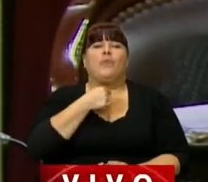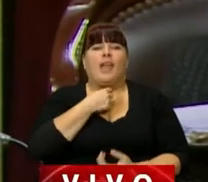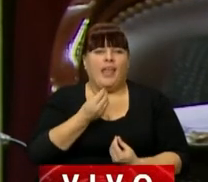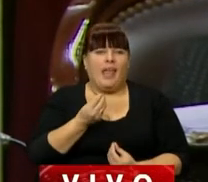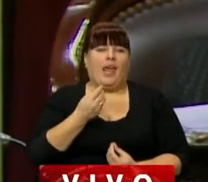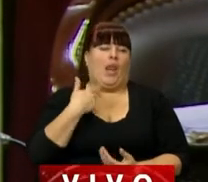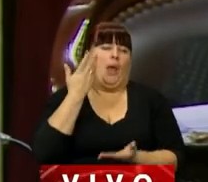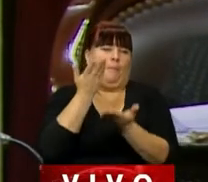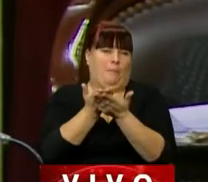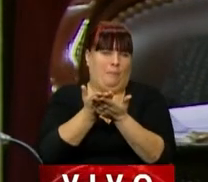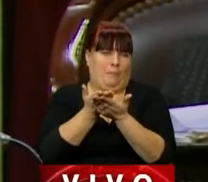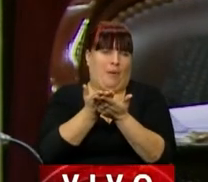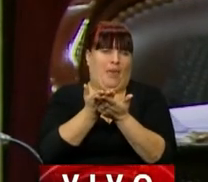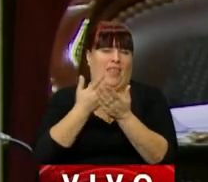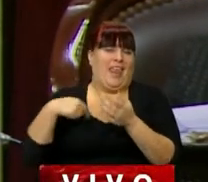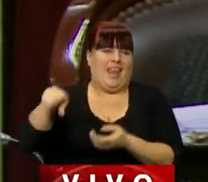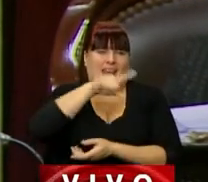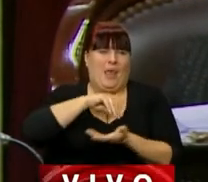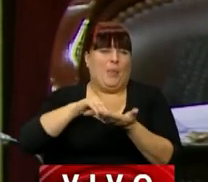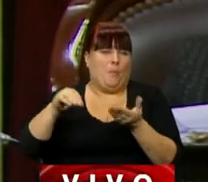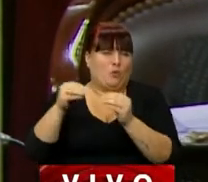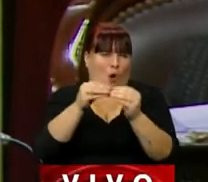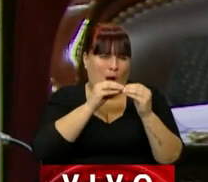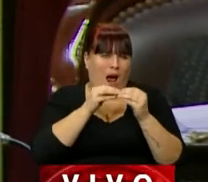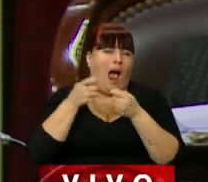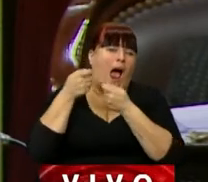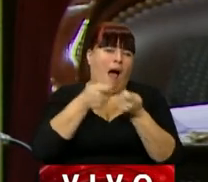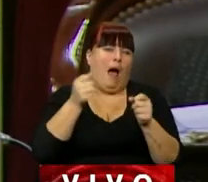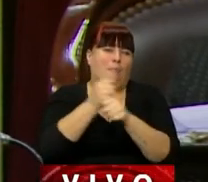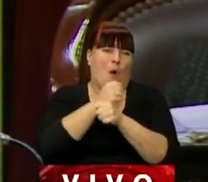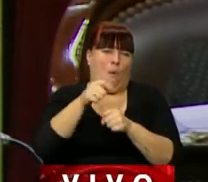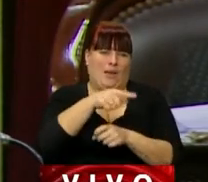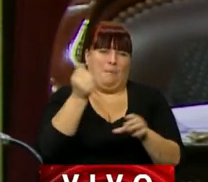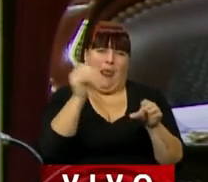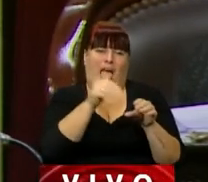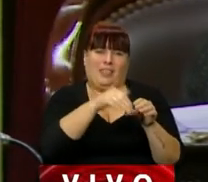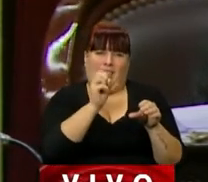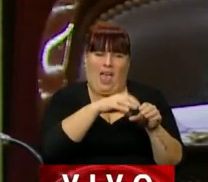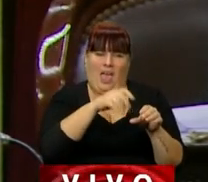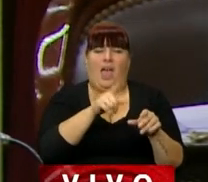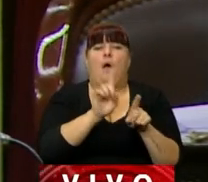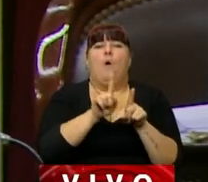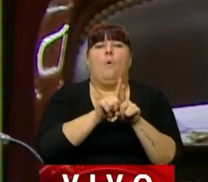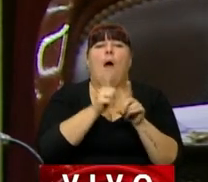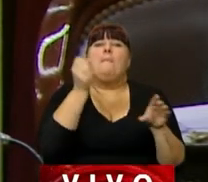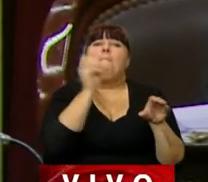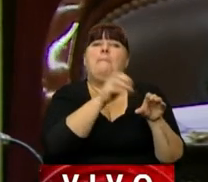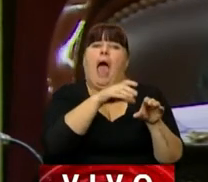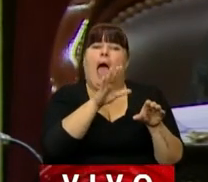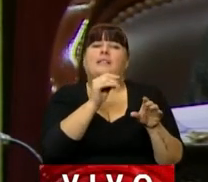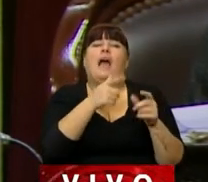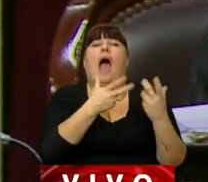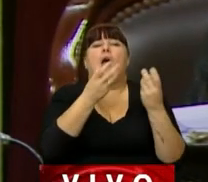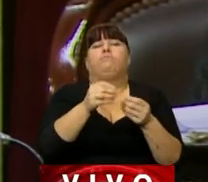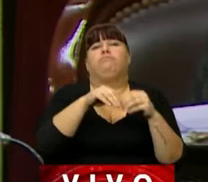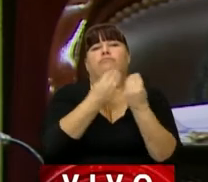lo que queremos es pedirle a nuestros pares que acompañen la aprobación de este fideicomiso, un fideicomiso que va a